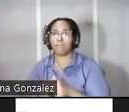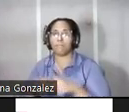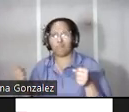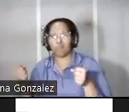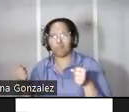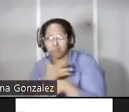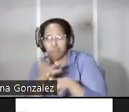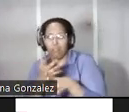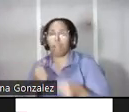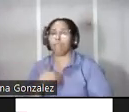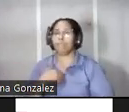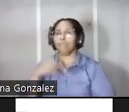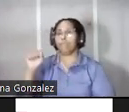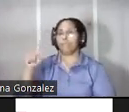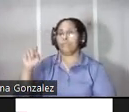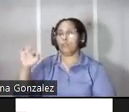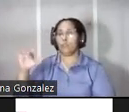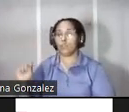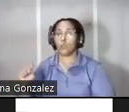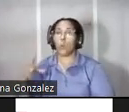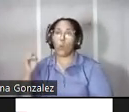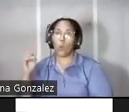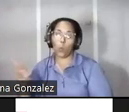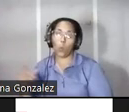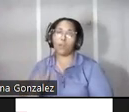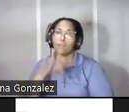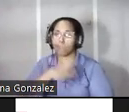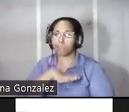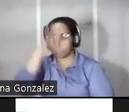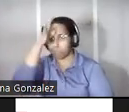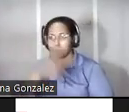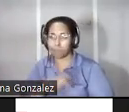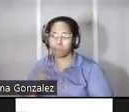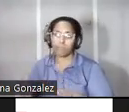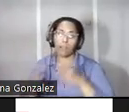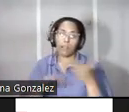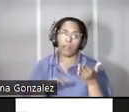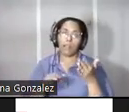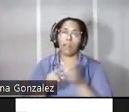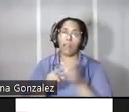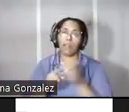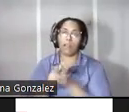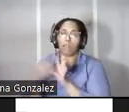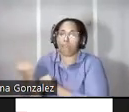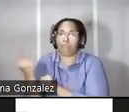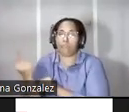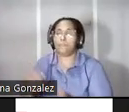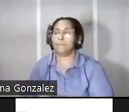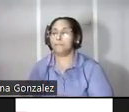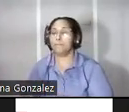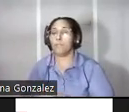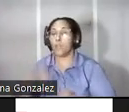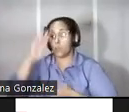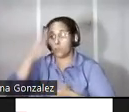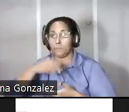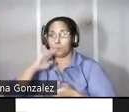Eloísa. Más aún que quedaran huérfanos de madre, solo, si ella también se contagiaba y moría. Y es que los